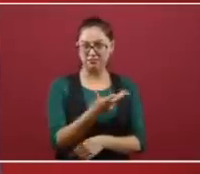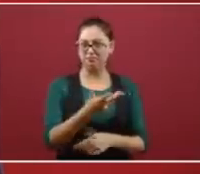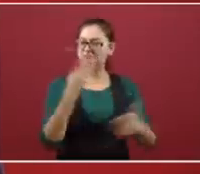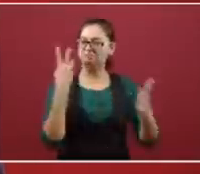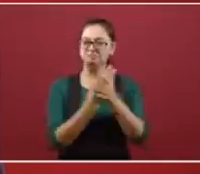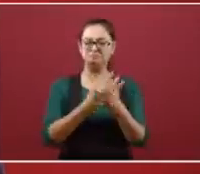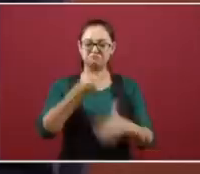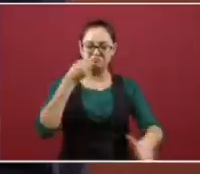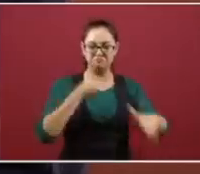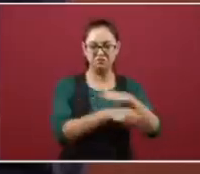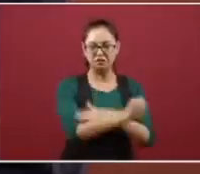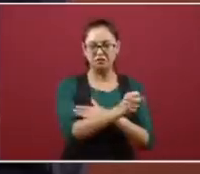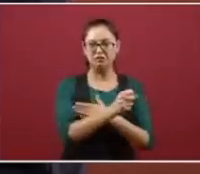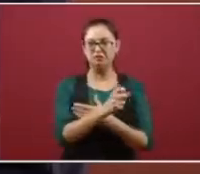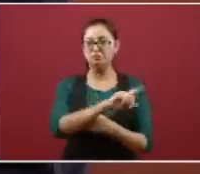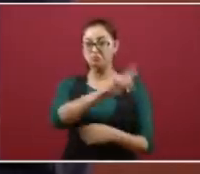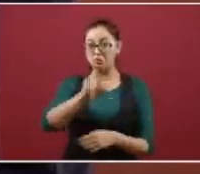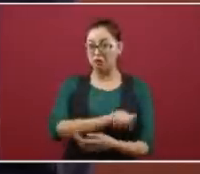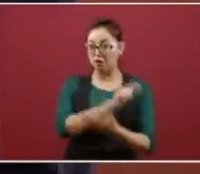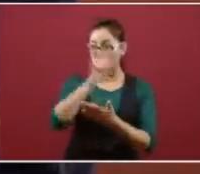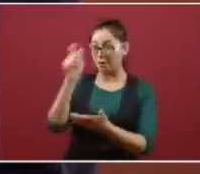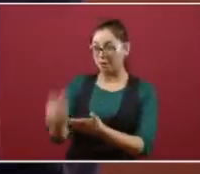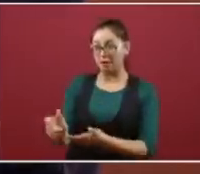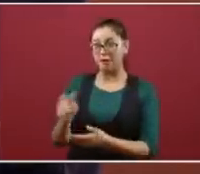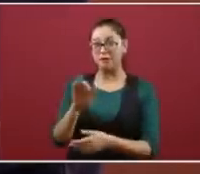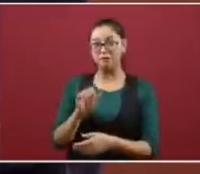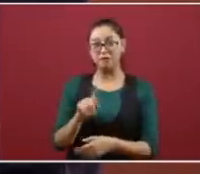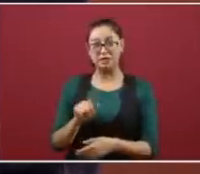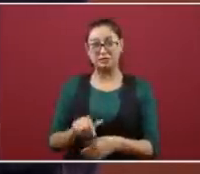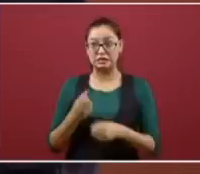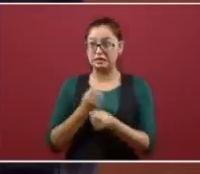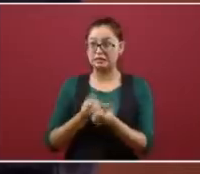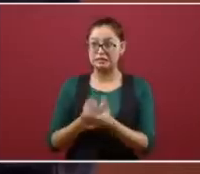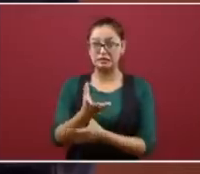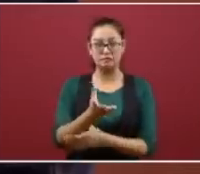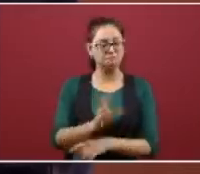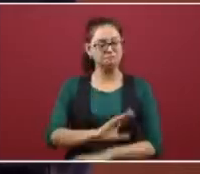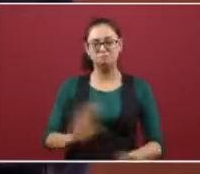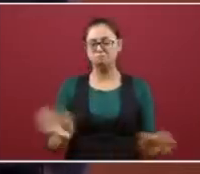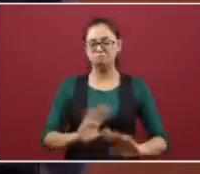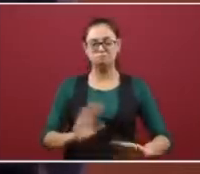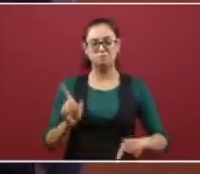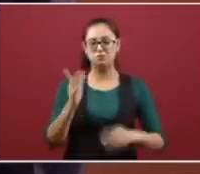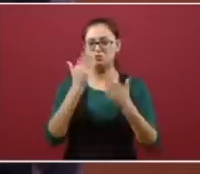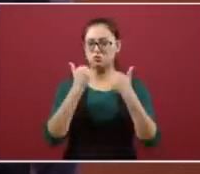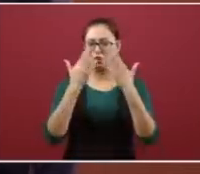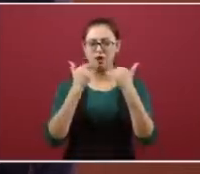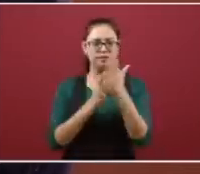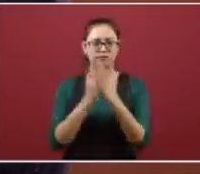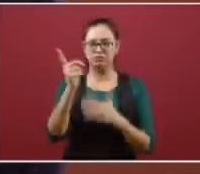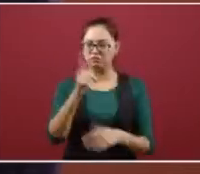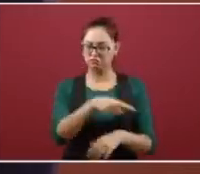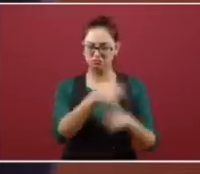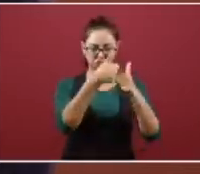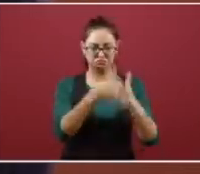y ya existe para lo mismo la